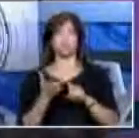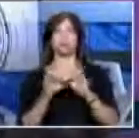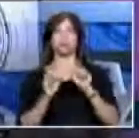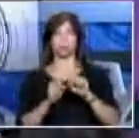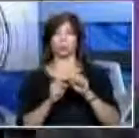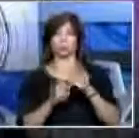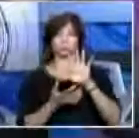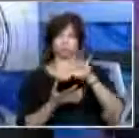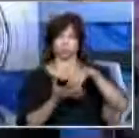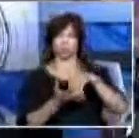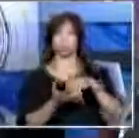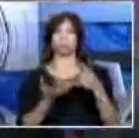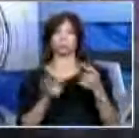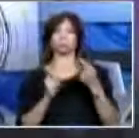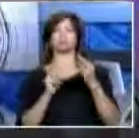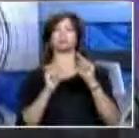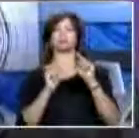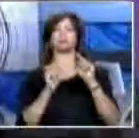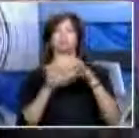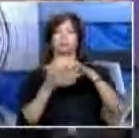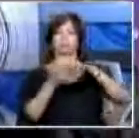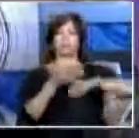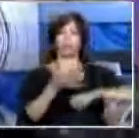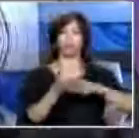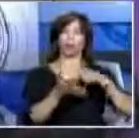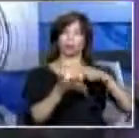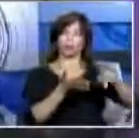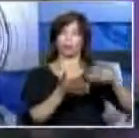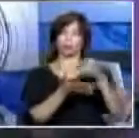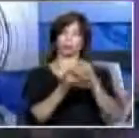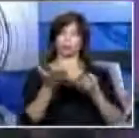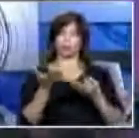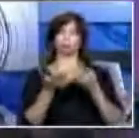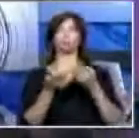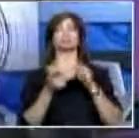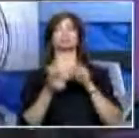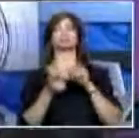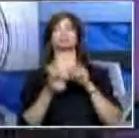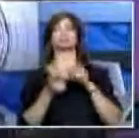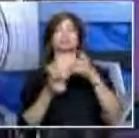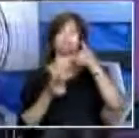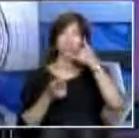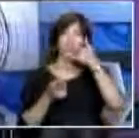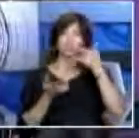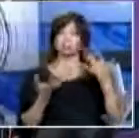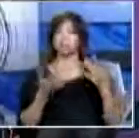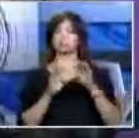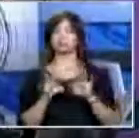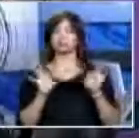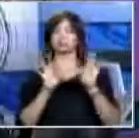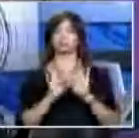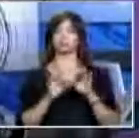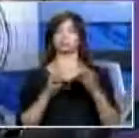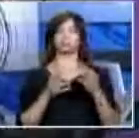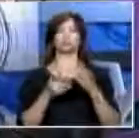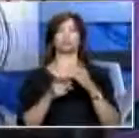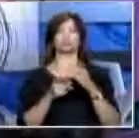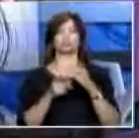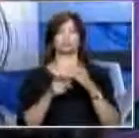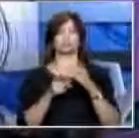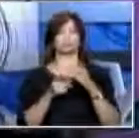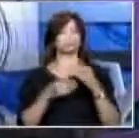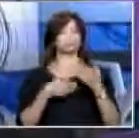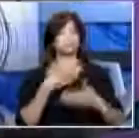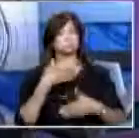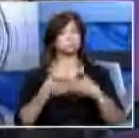puede con eso mismo cinco mil pesos ir y retirarlo o pagar la factura de su servicio telefónico es interesante esta tendencia en donde